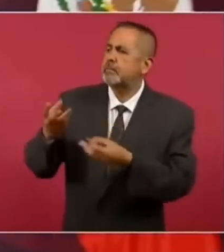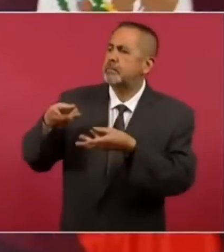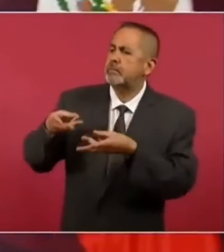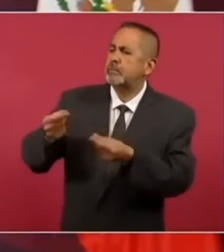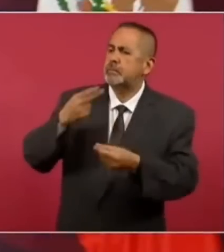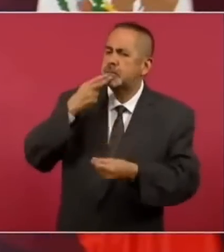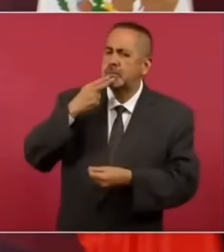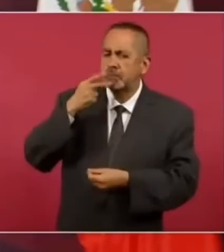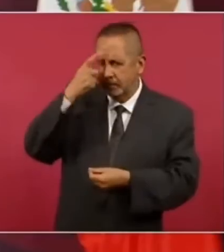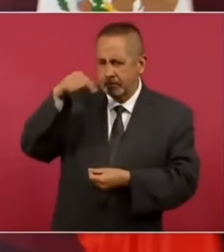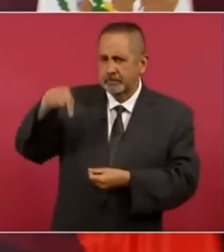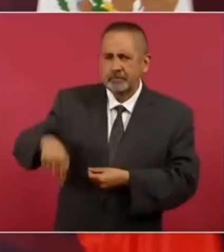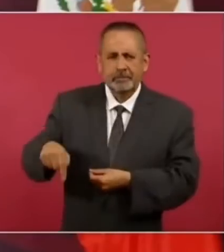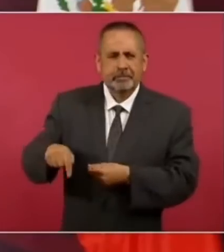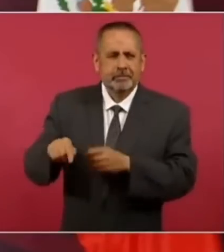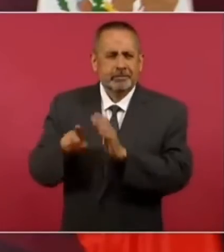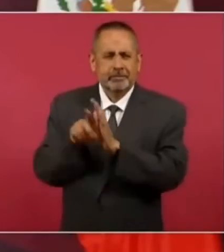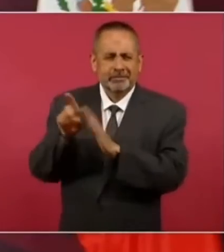utilizamos en el departamento.